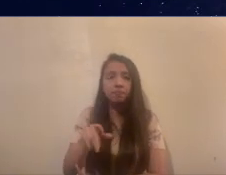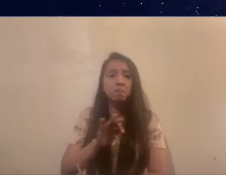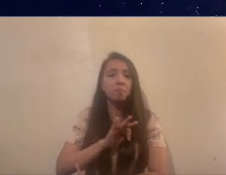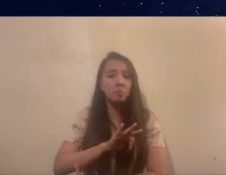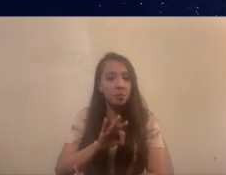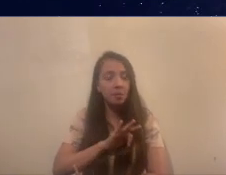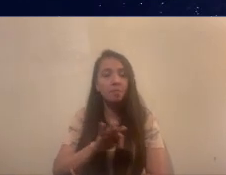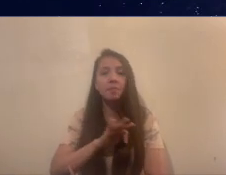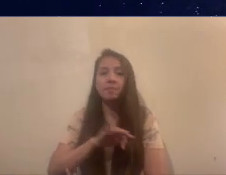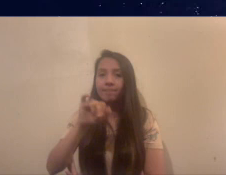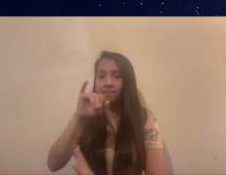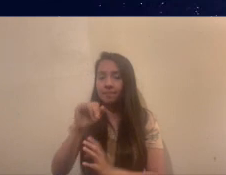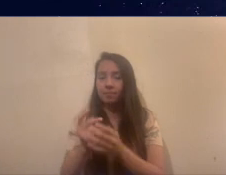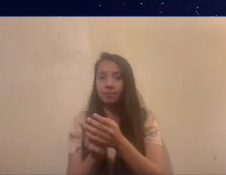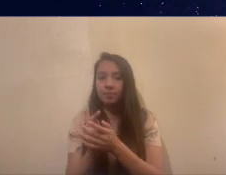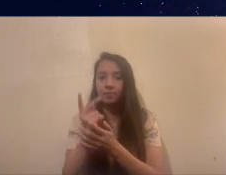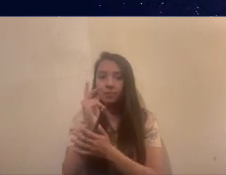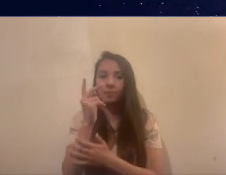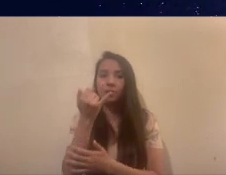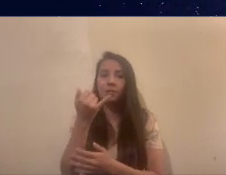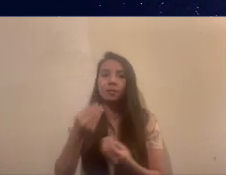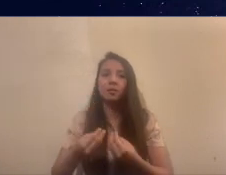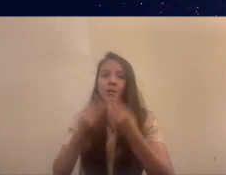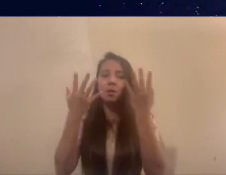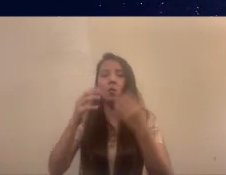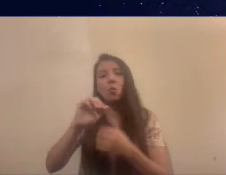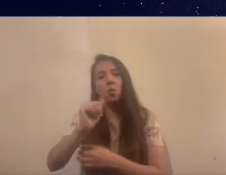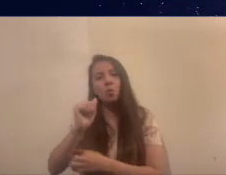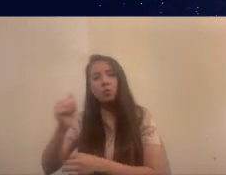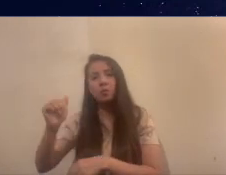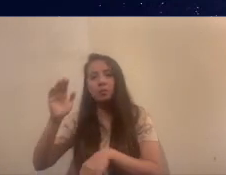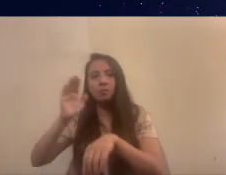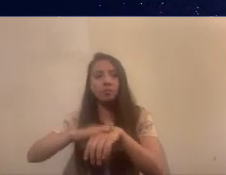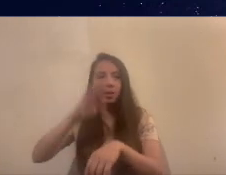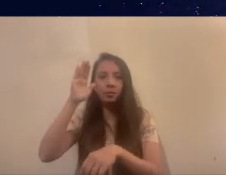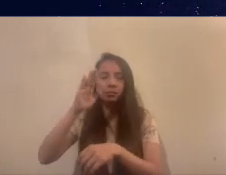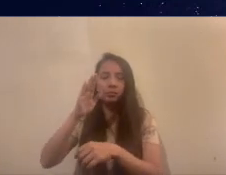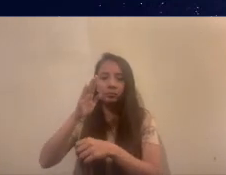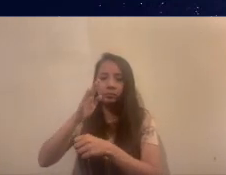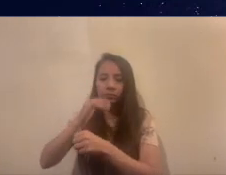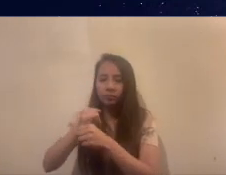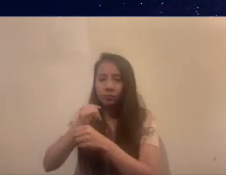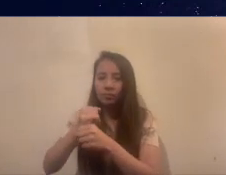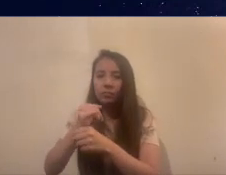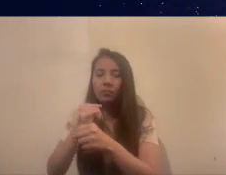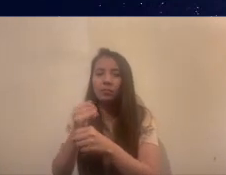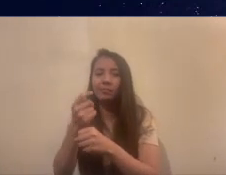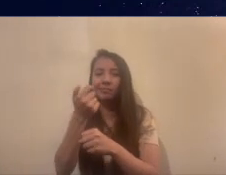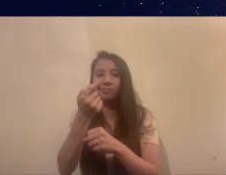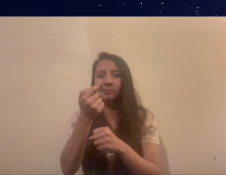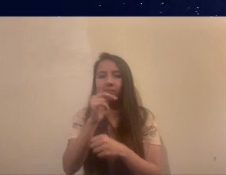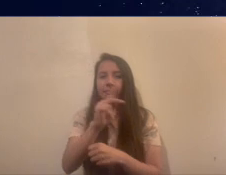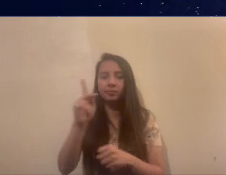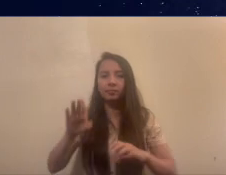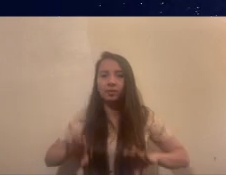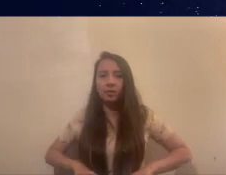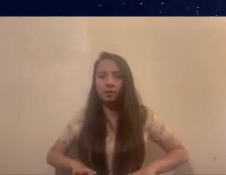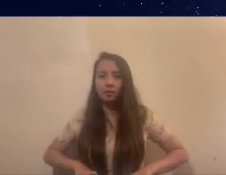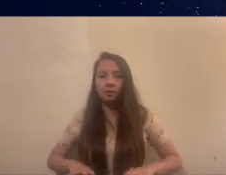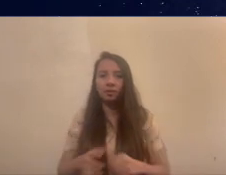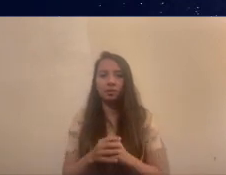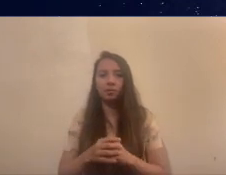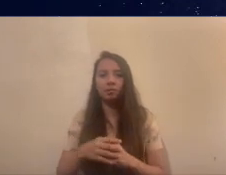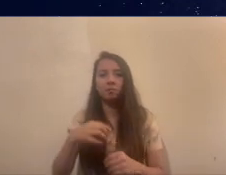de evaluaciones. Y por supuesto ensayar otras variedades con similares características. Acá les dejo